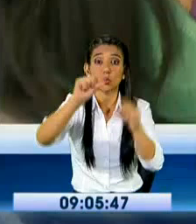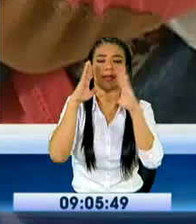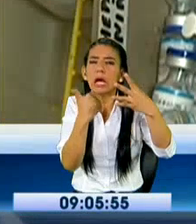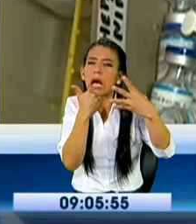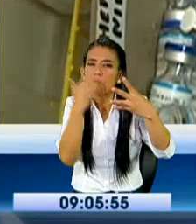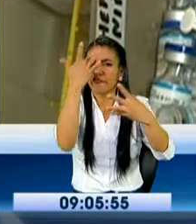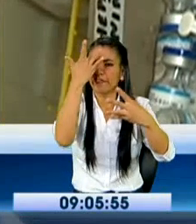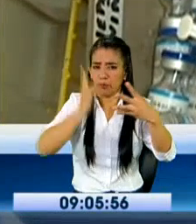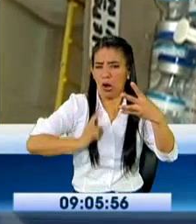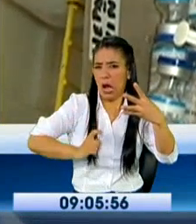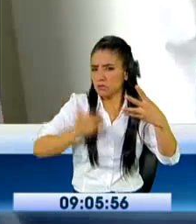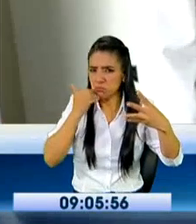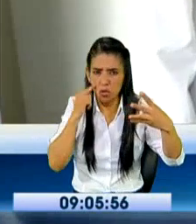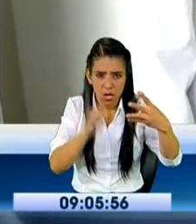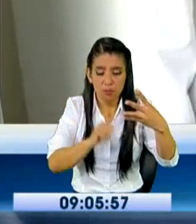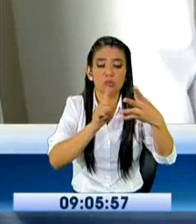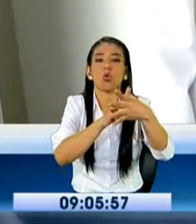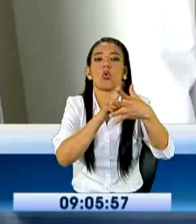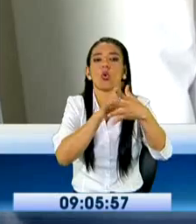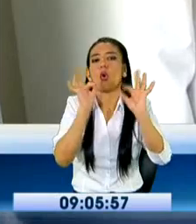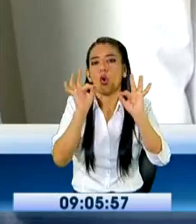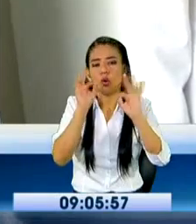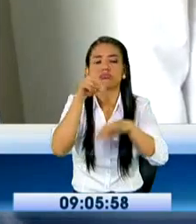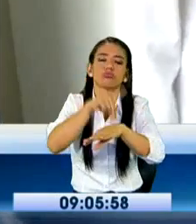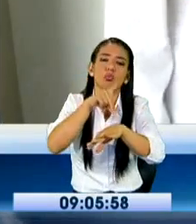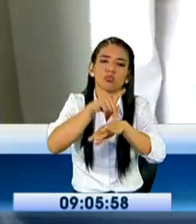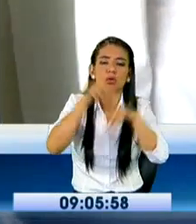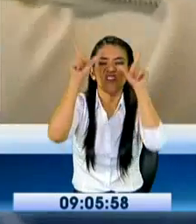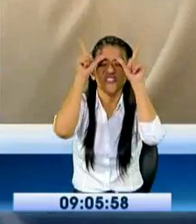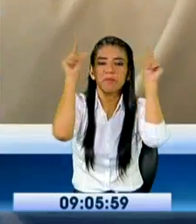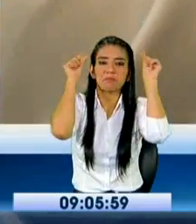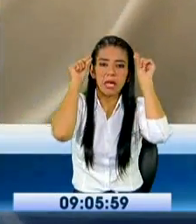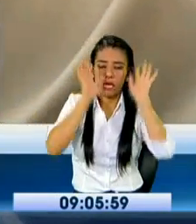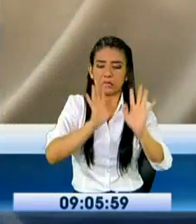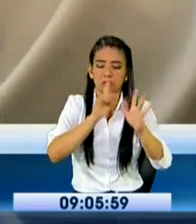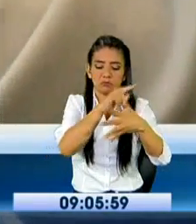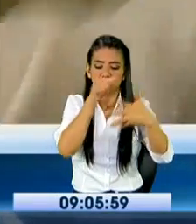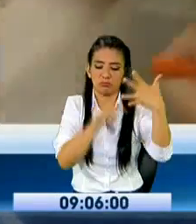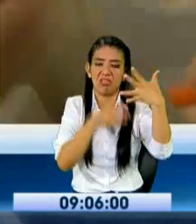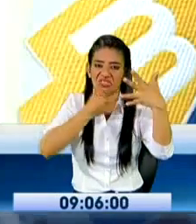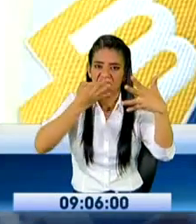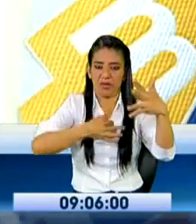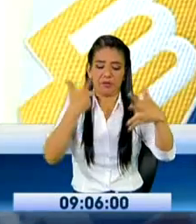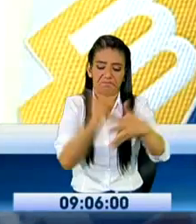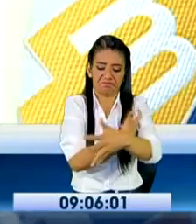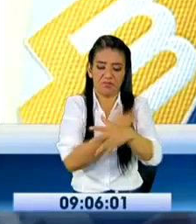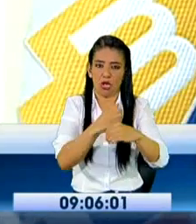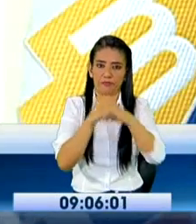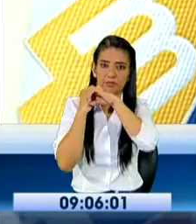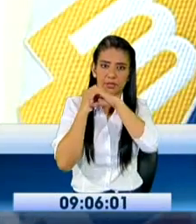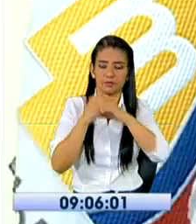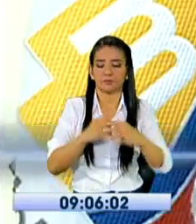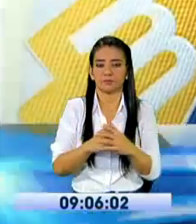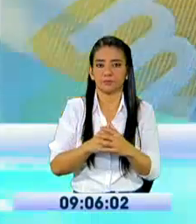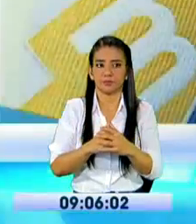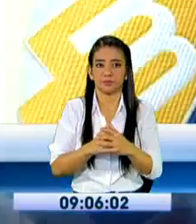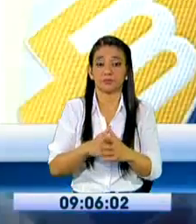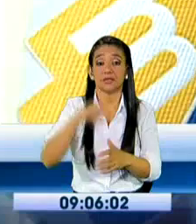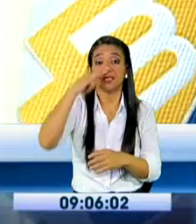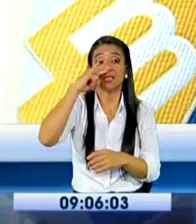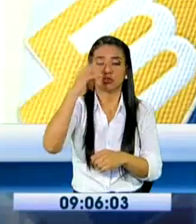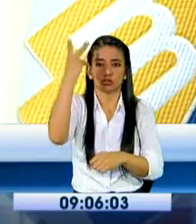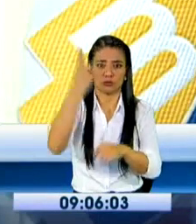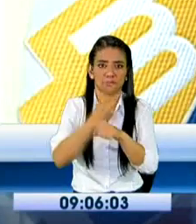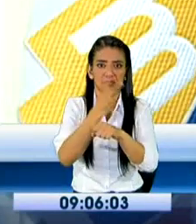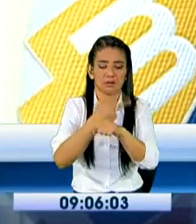una enfermedad crónica y personal de salud que atiende directamente a la población. Recordar que los niños reciben 2 dosis